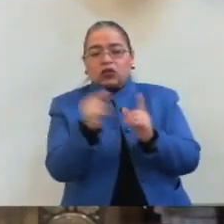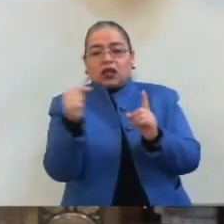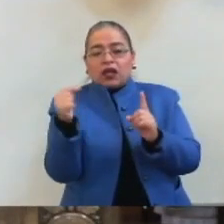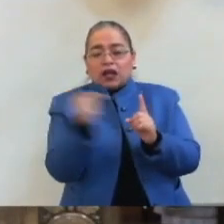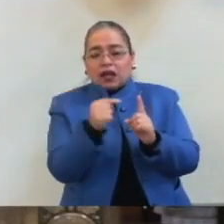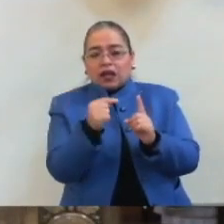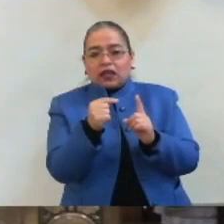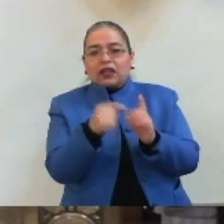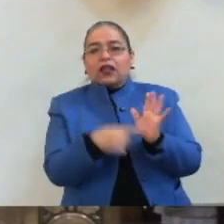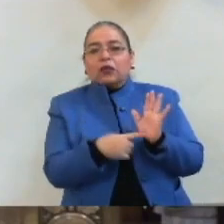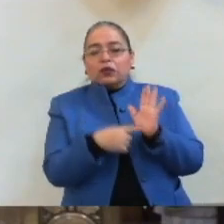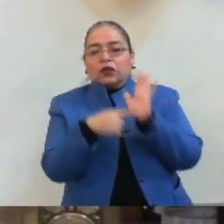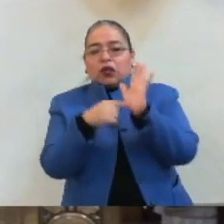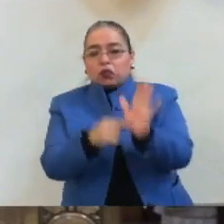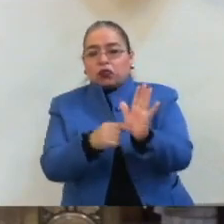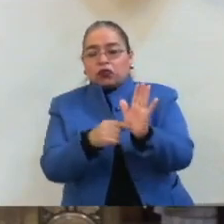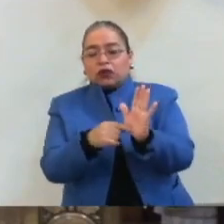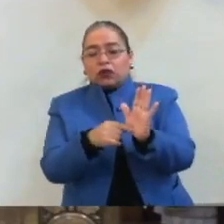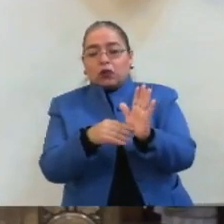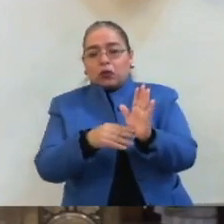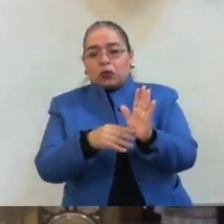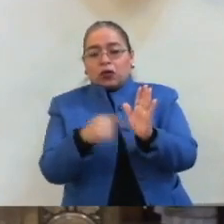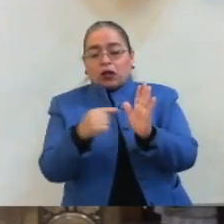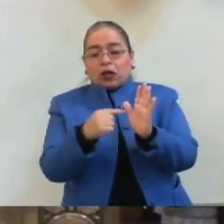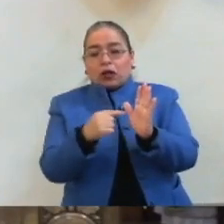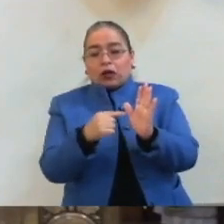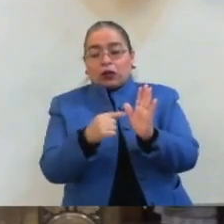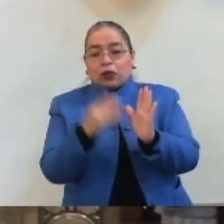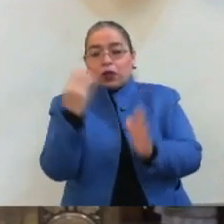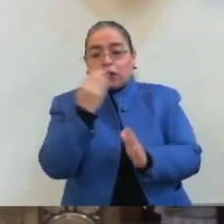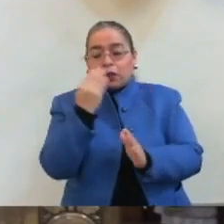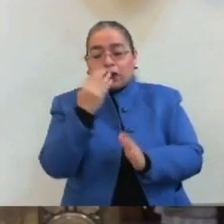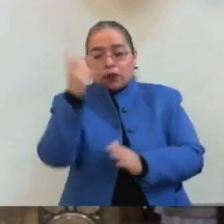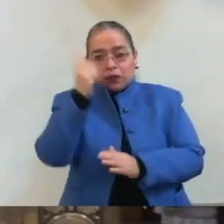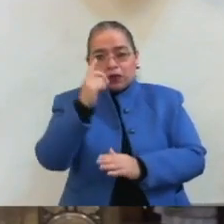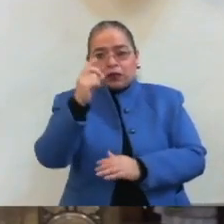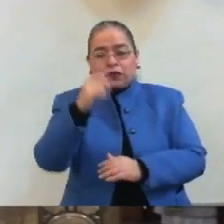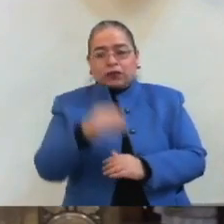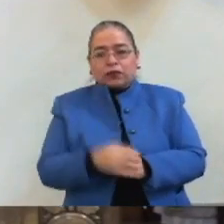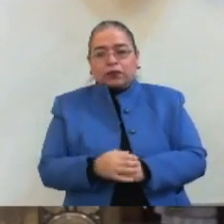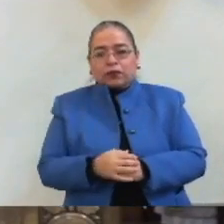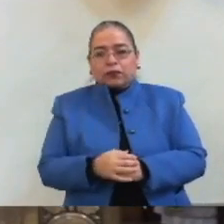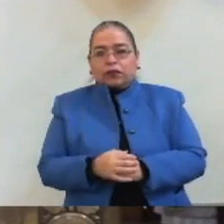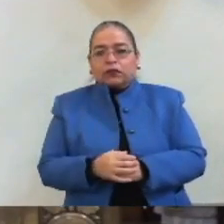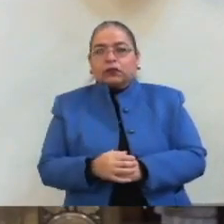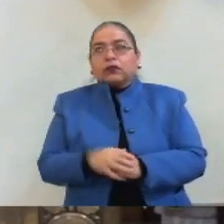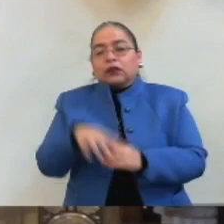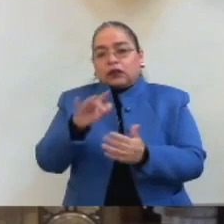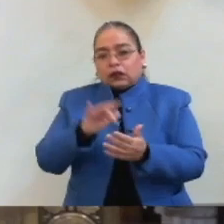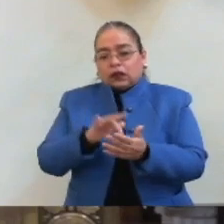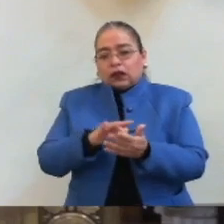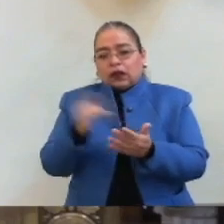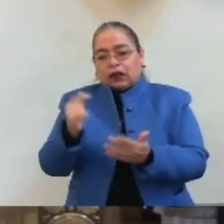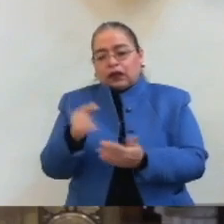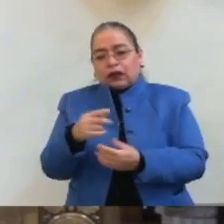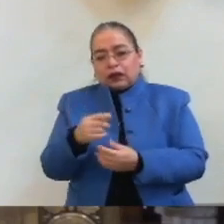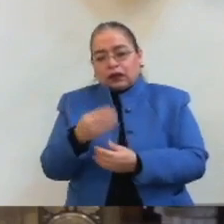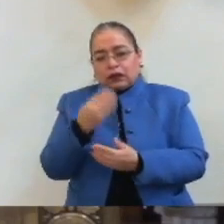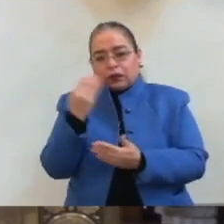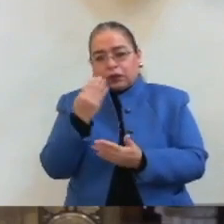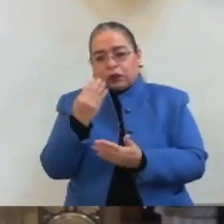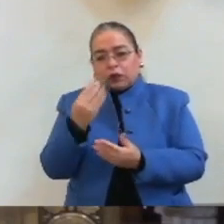primero agradezcamos le adiós que nos dirige la palabra